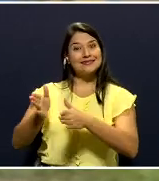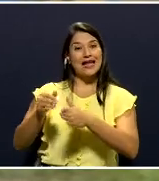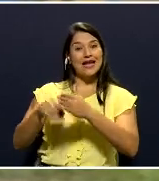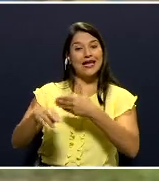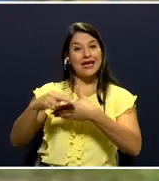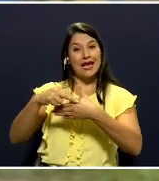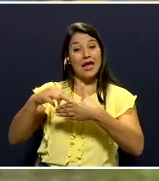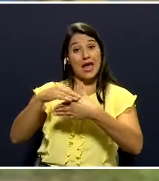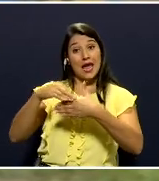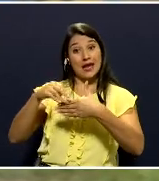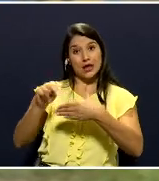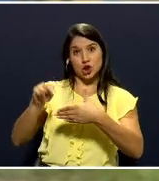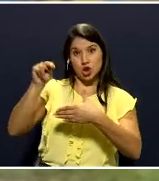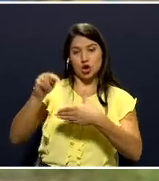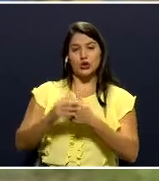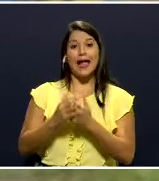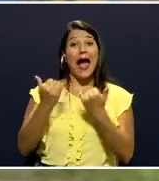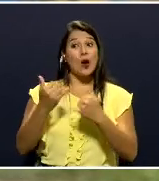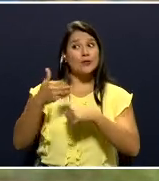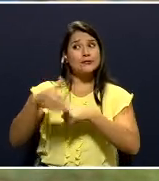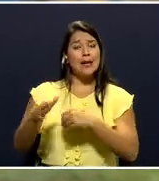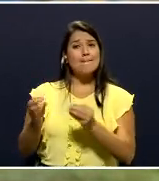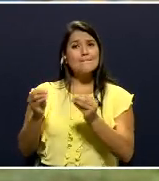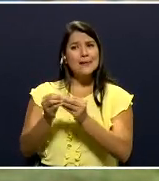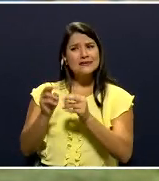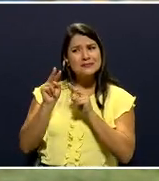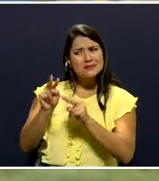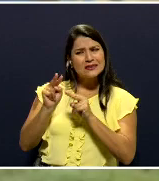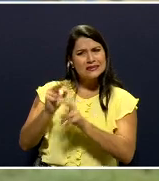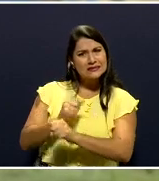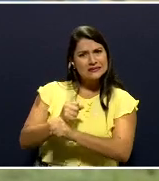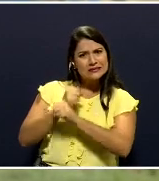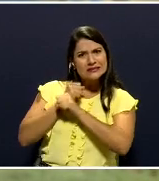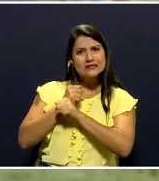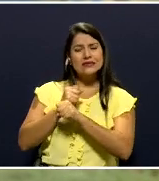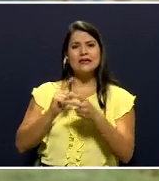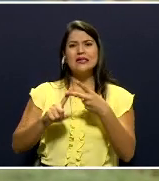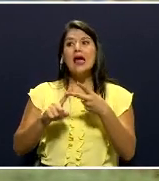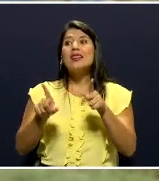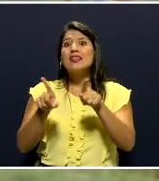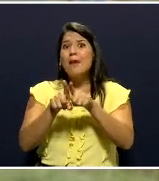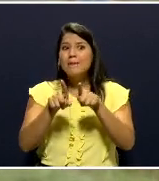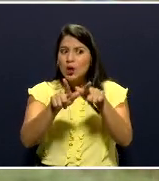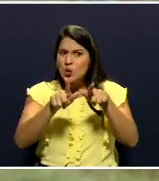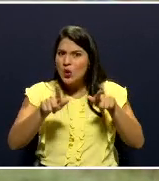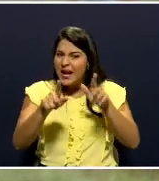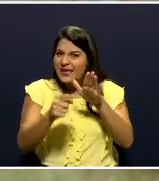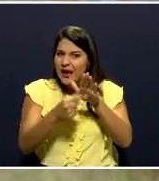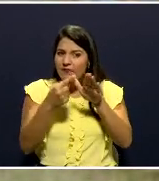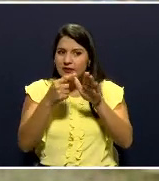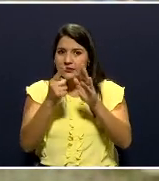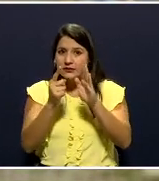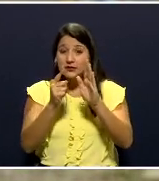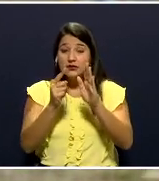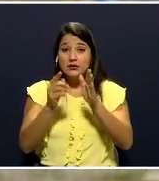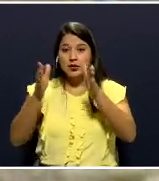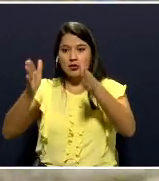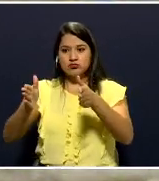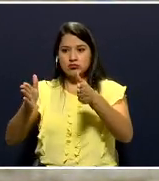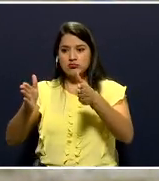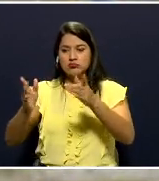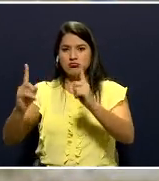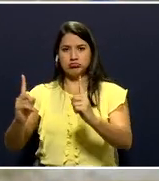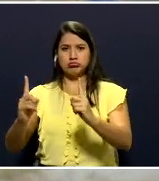la vigilancia en las fronteras, se refuerzan lo que se han sido llamados los puntos ciegos, tendremos vigilancia aérea